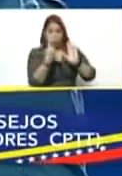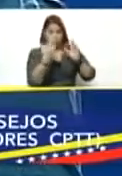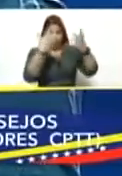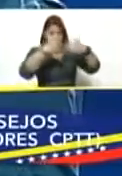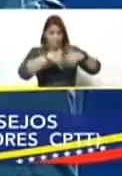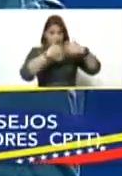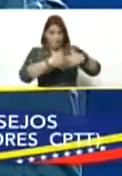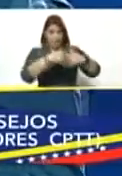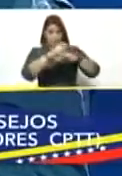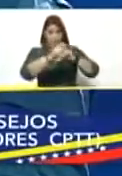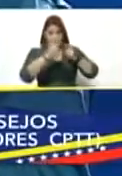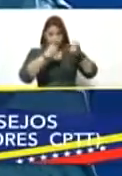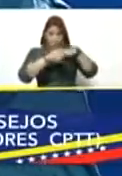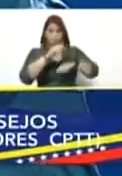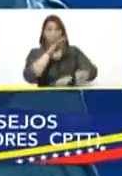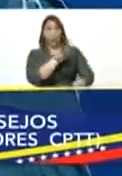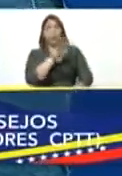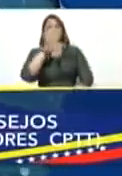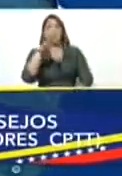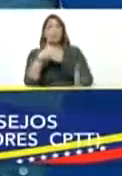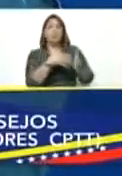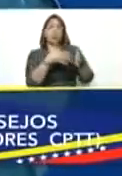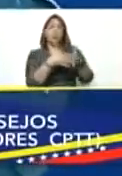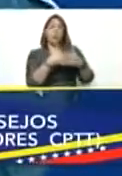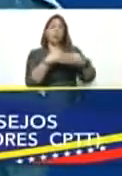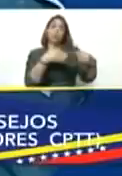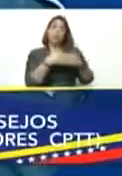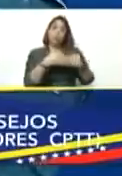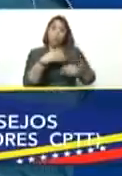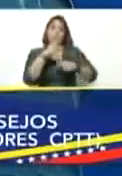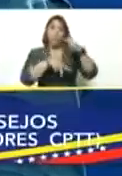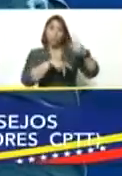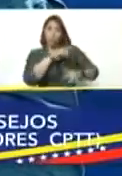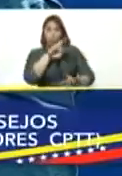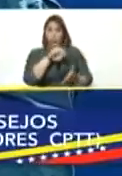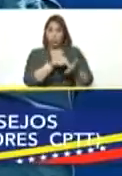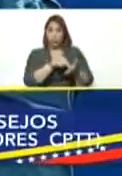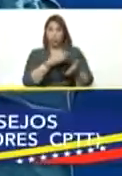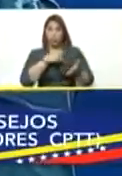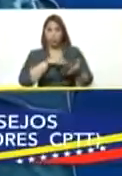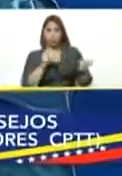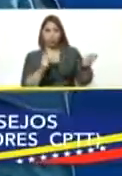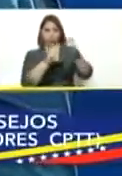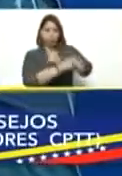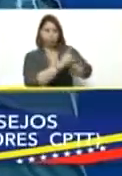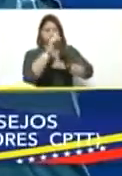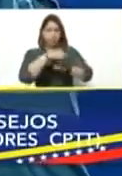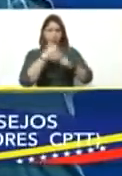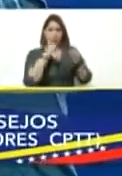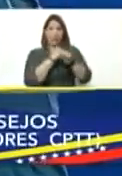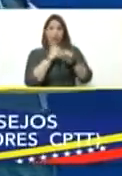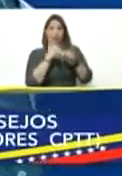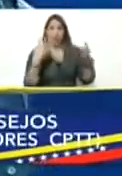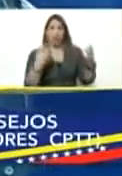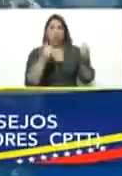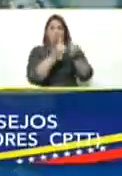vendiendo en $45,000, producción nacional. Bueno, y vamos al cambio directo para trabajar con esa planta. Ah, ¿verdad?